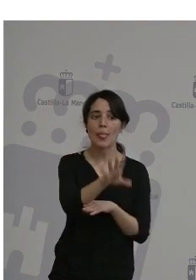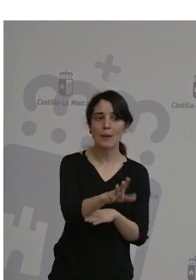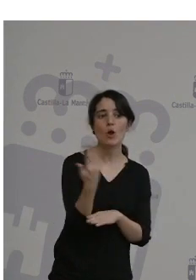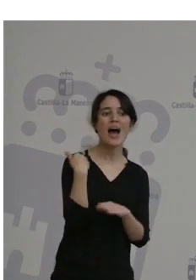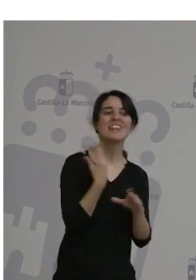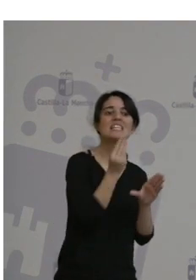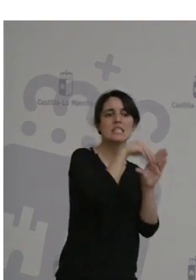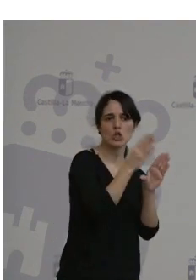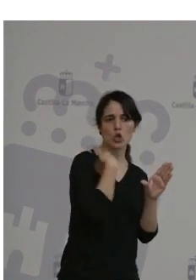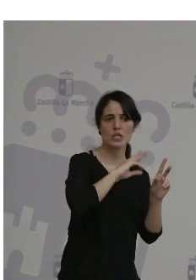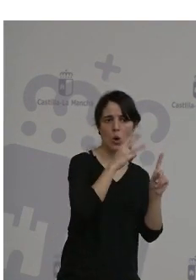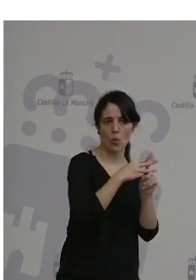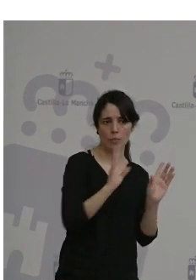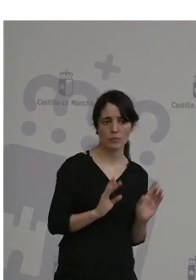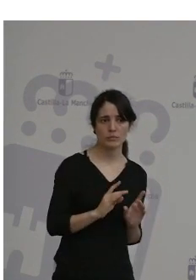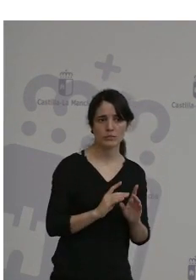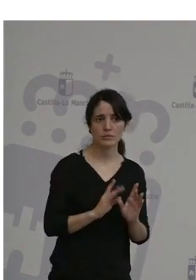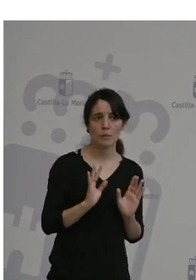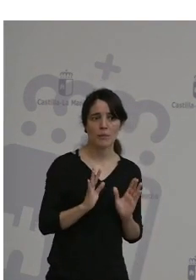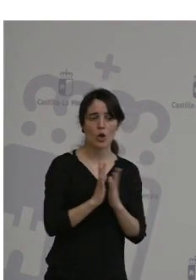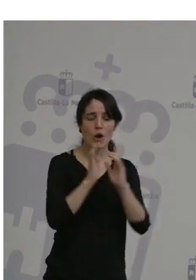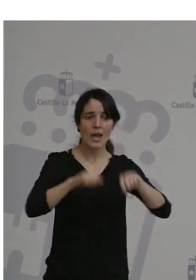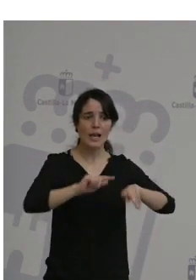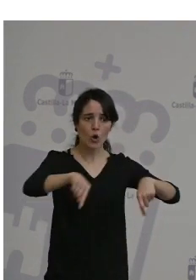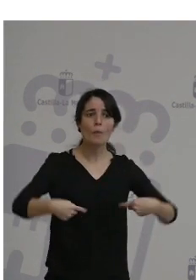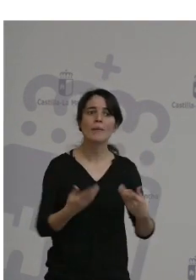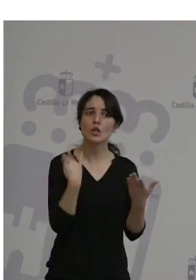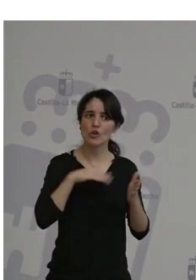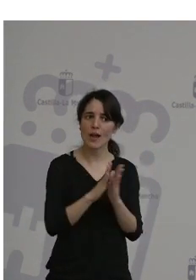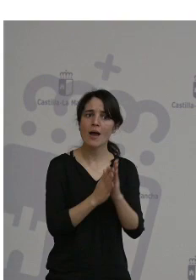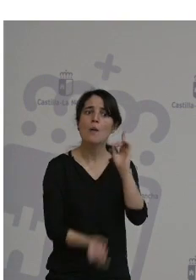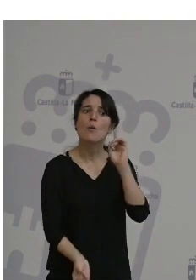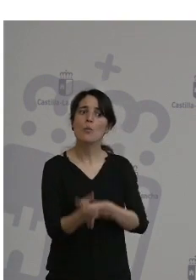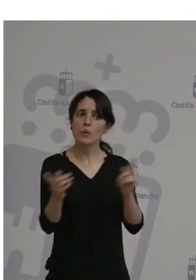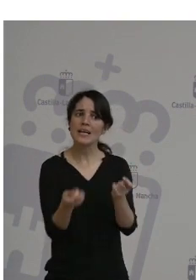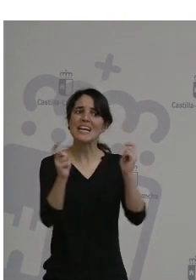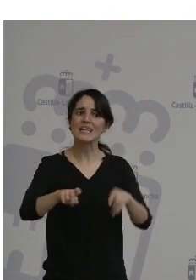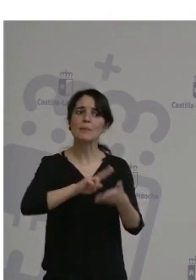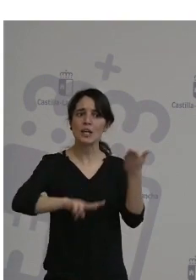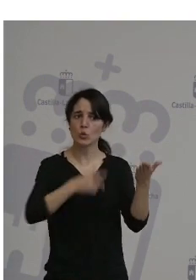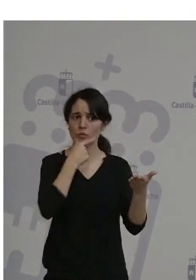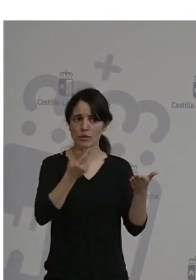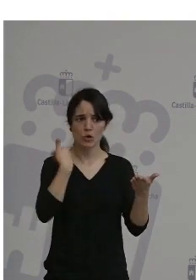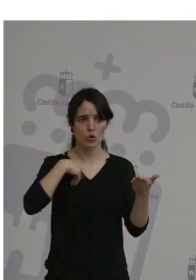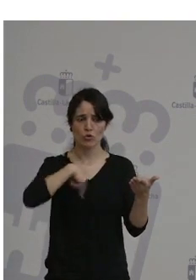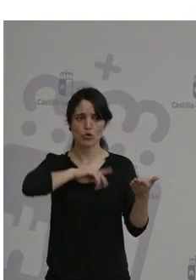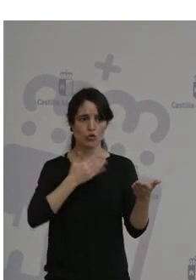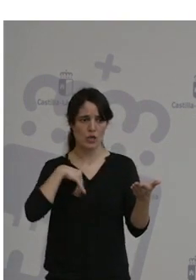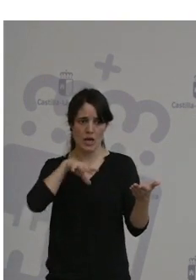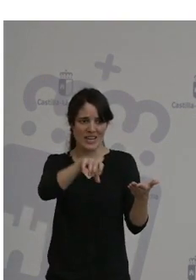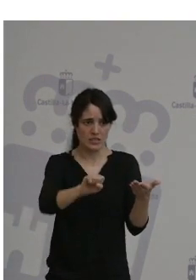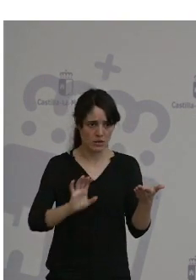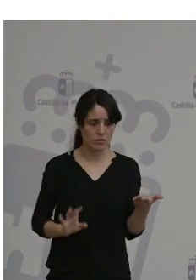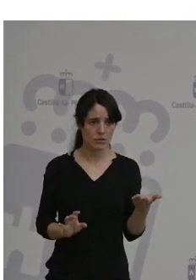El convenio va a ir en lectura fácil, ya lo hemos encargado, el convenio de la discapacidad va a ir en lectura fácil para que